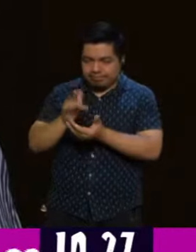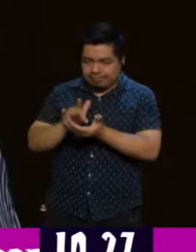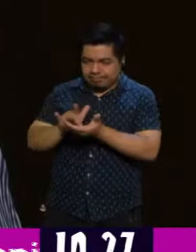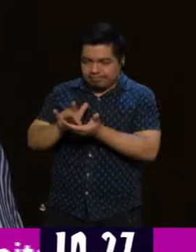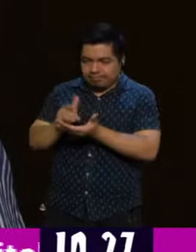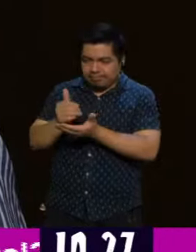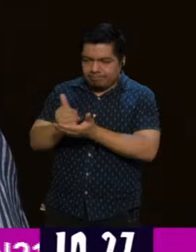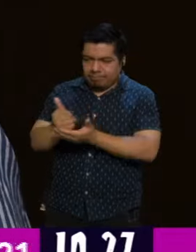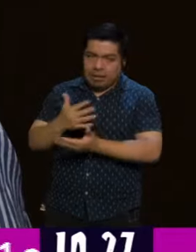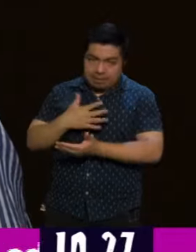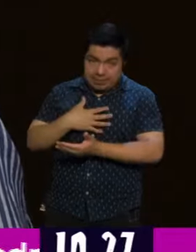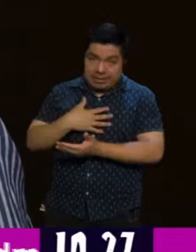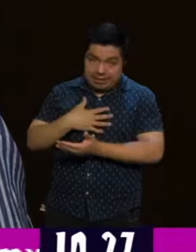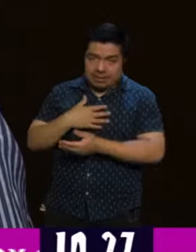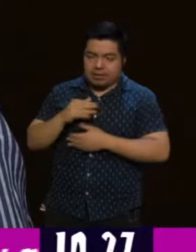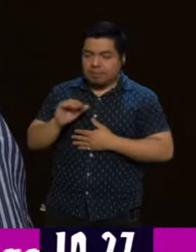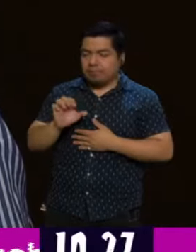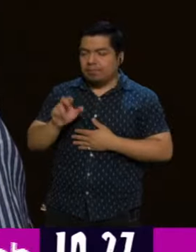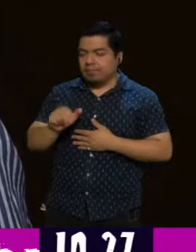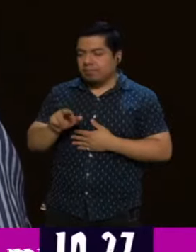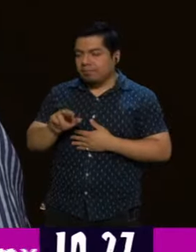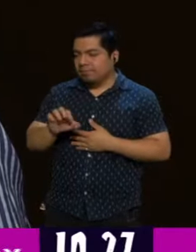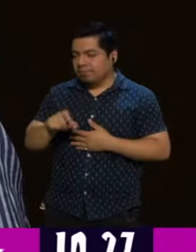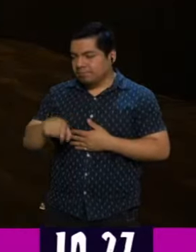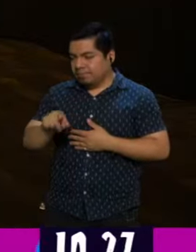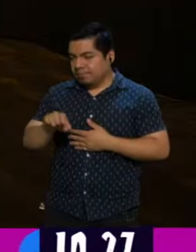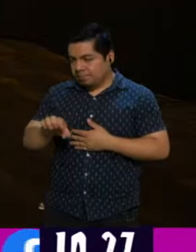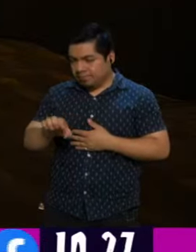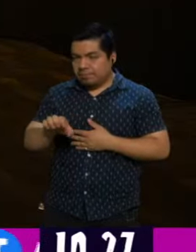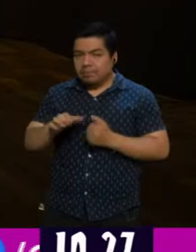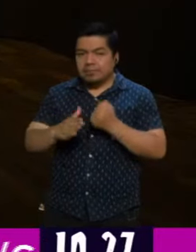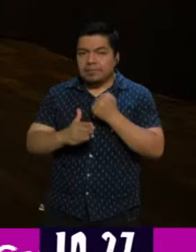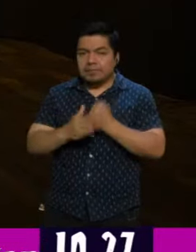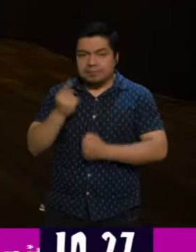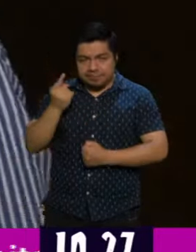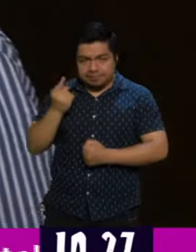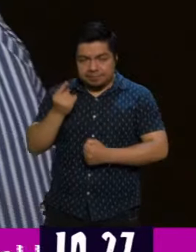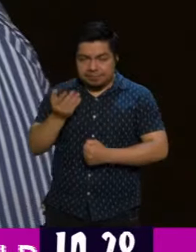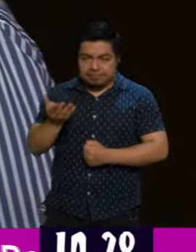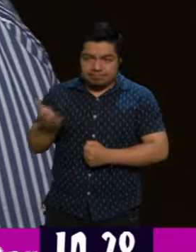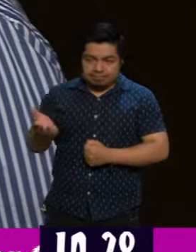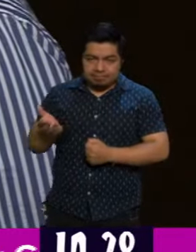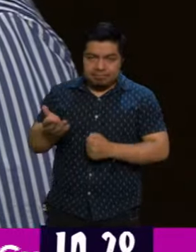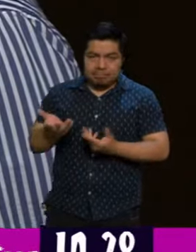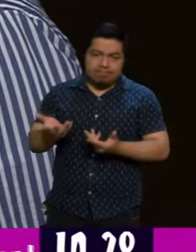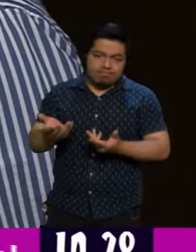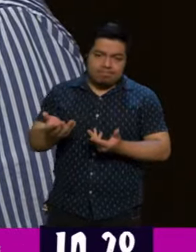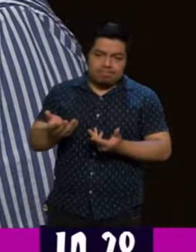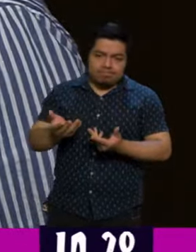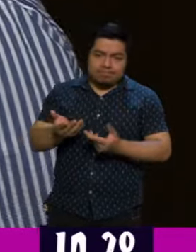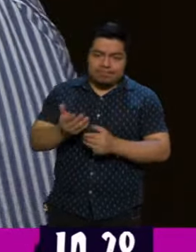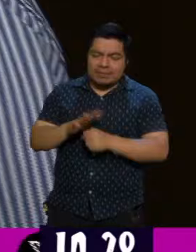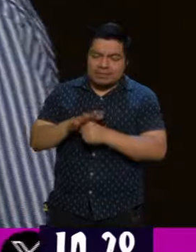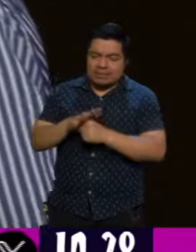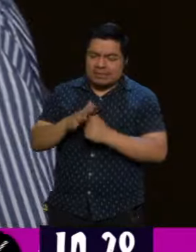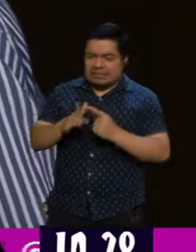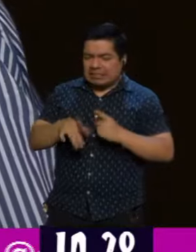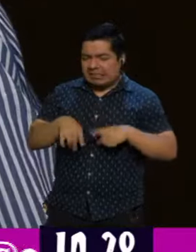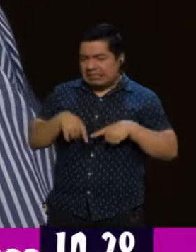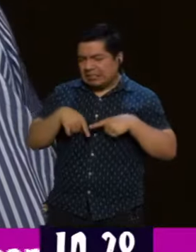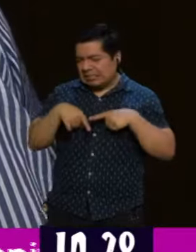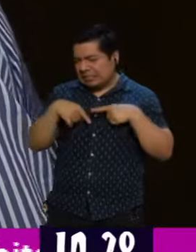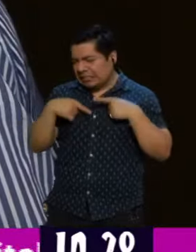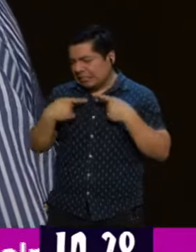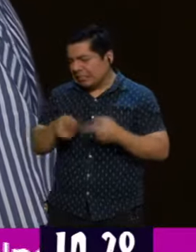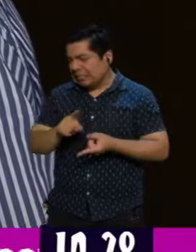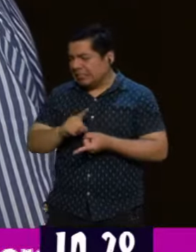yo, Enrique. Y quiere ayudarlo porque está en la depresión total. Murió su